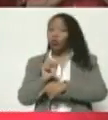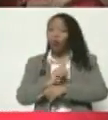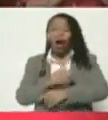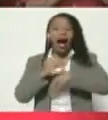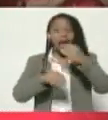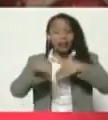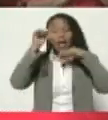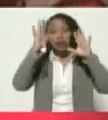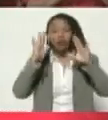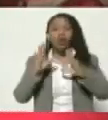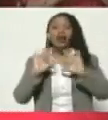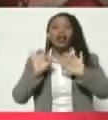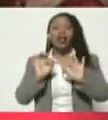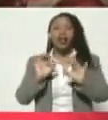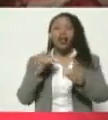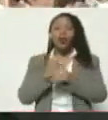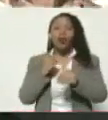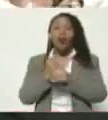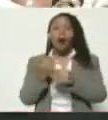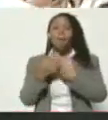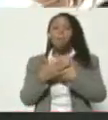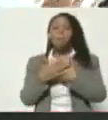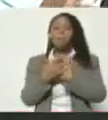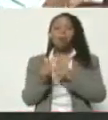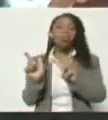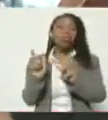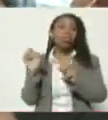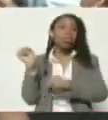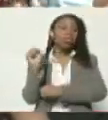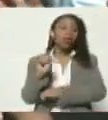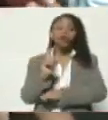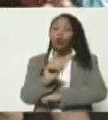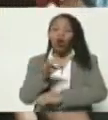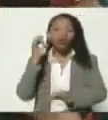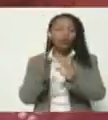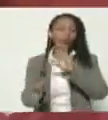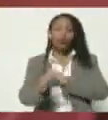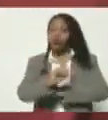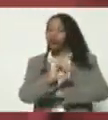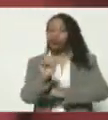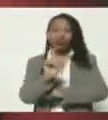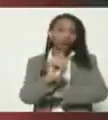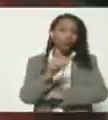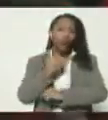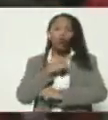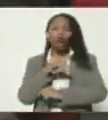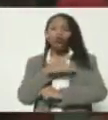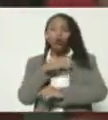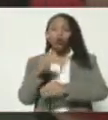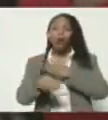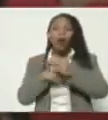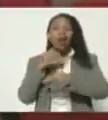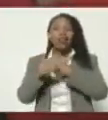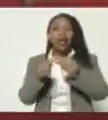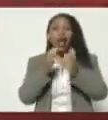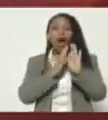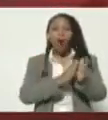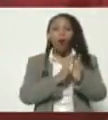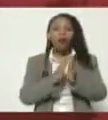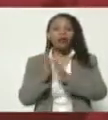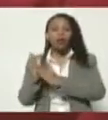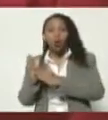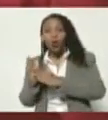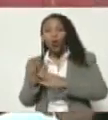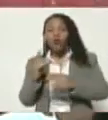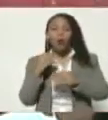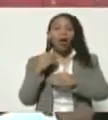nada al azar. No vamos a dejar nada a la suerte. No, no, no, no, no. Nosotros lo vamos a dejar a la organización, lo vamos a dejar